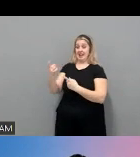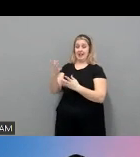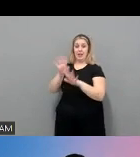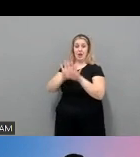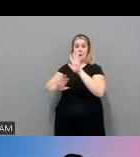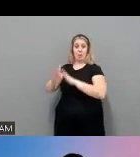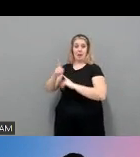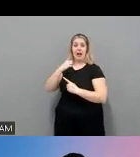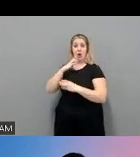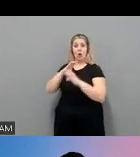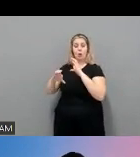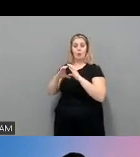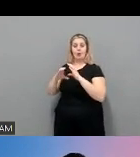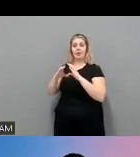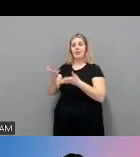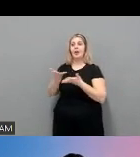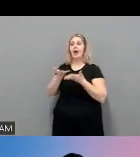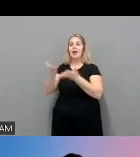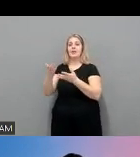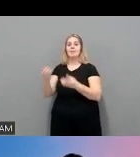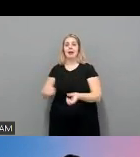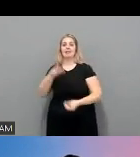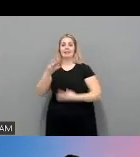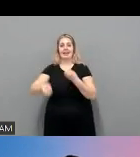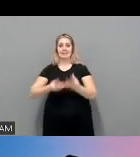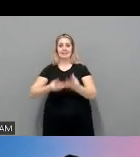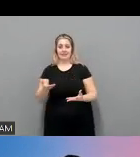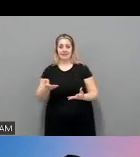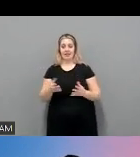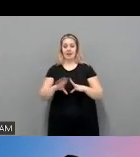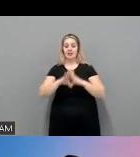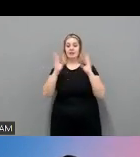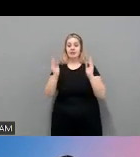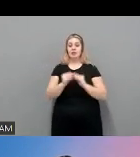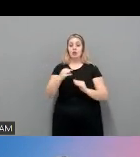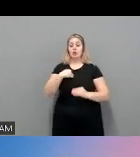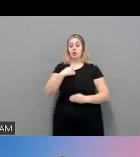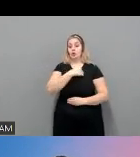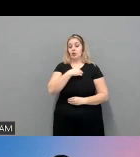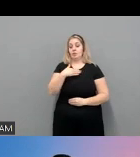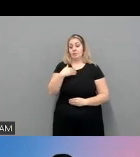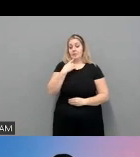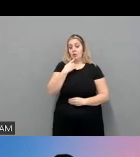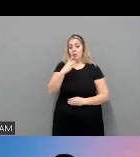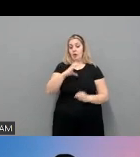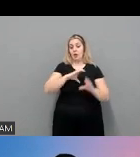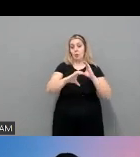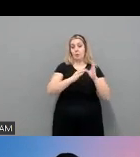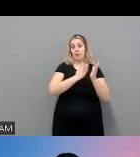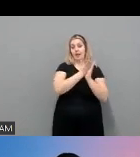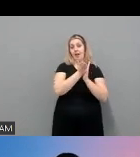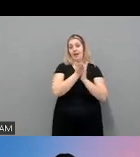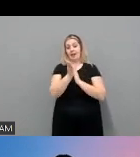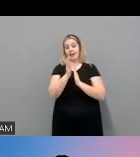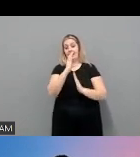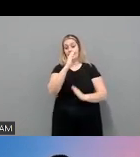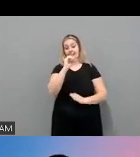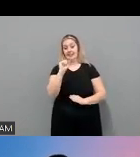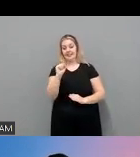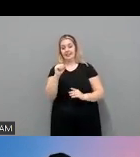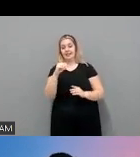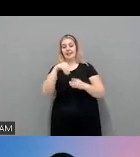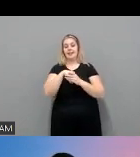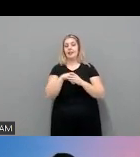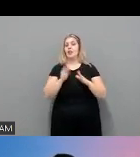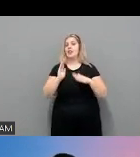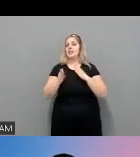de comunicación a expresarse. En definitiva, y por aclarar, yo digo que la comunicación aumentativa y alternativa es en sí toda una